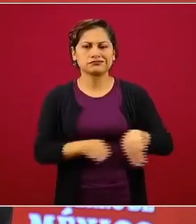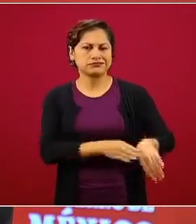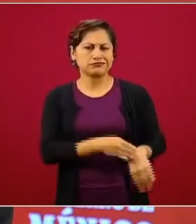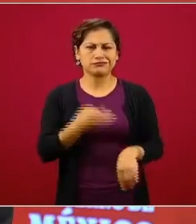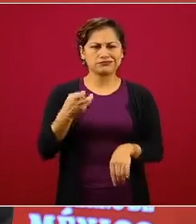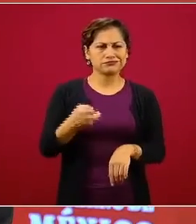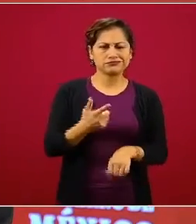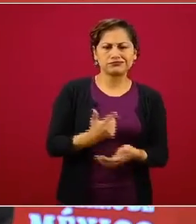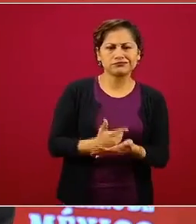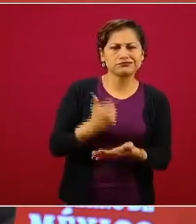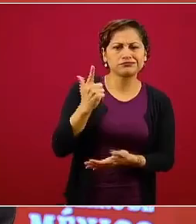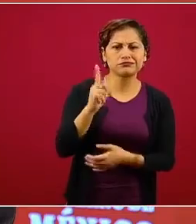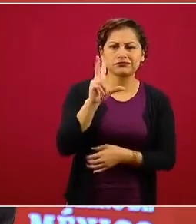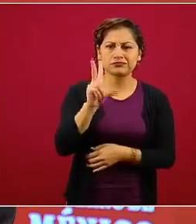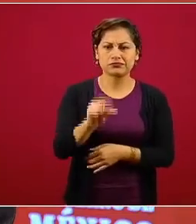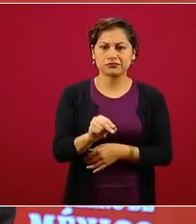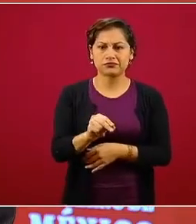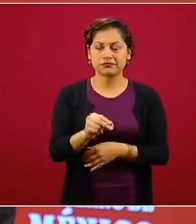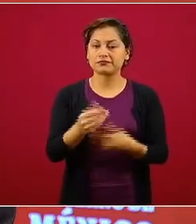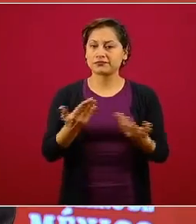Los hechos de corrupción.